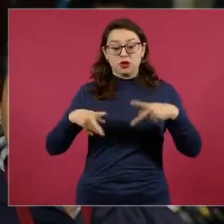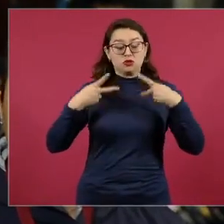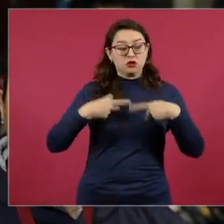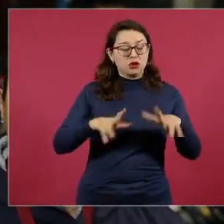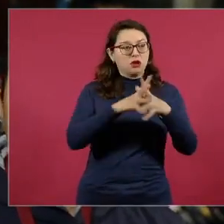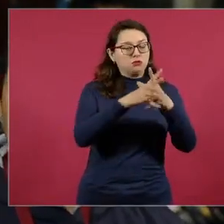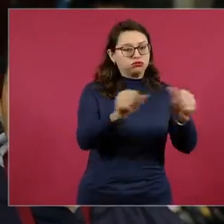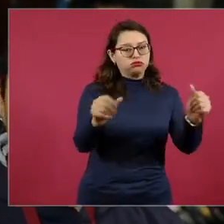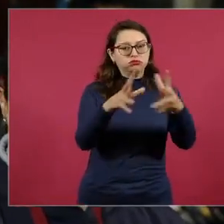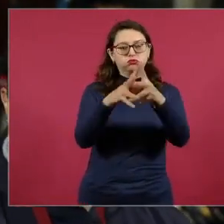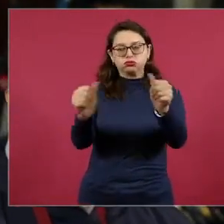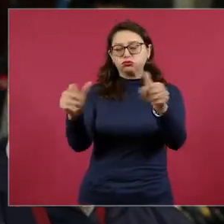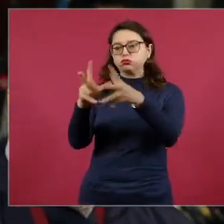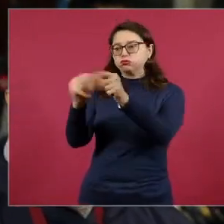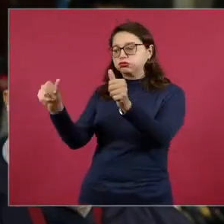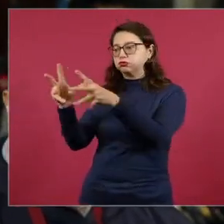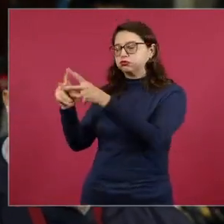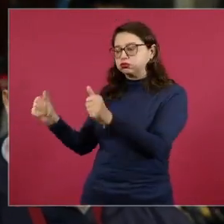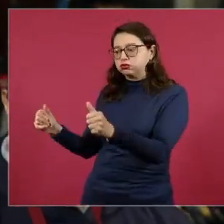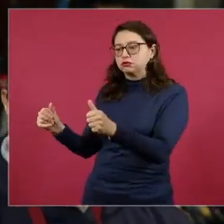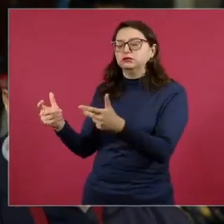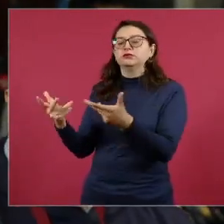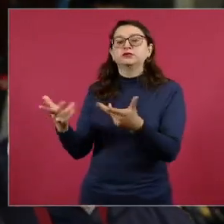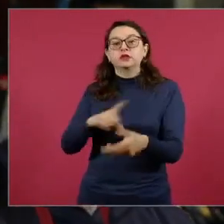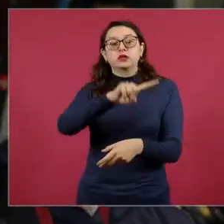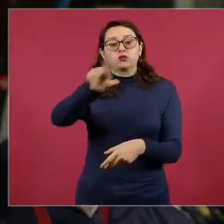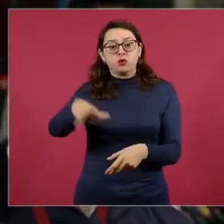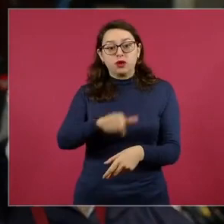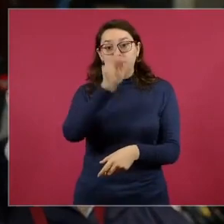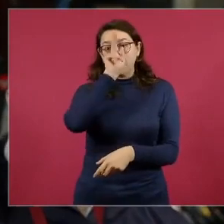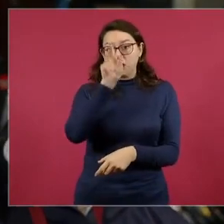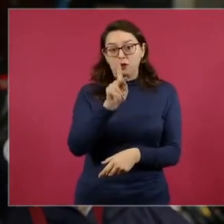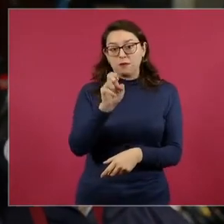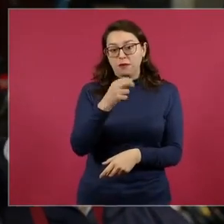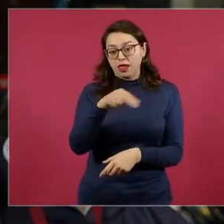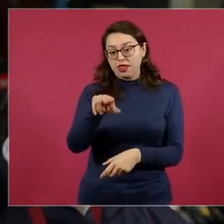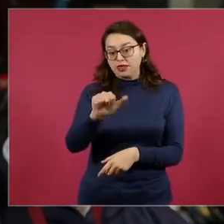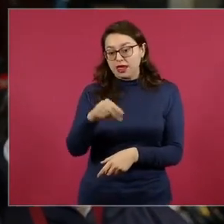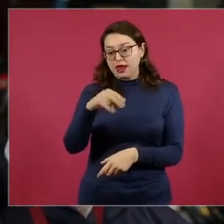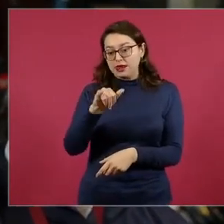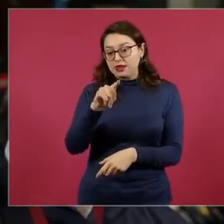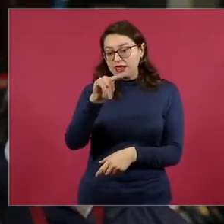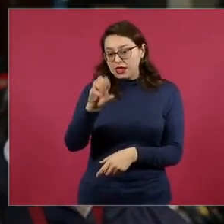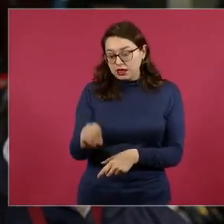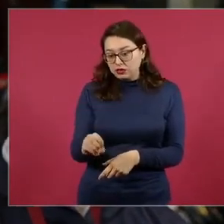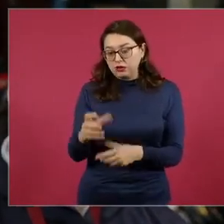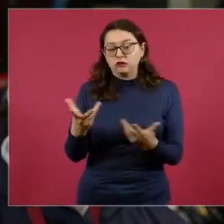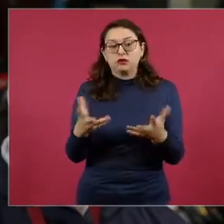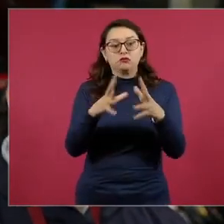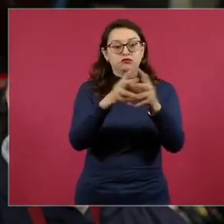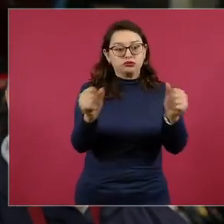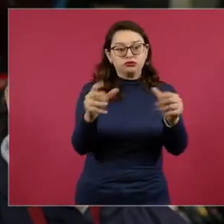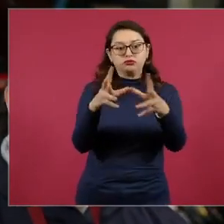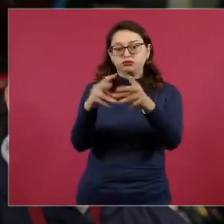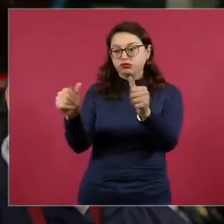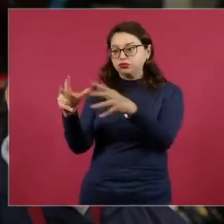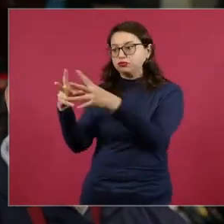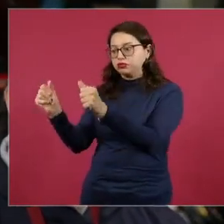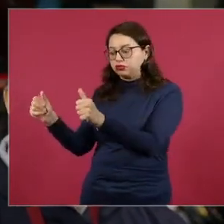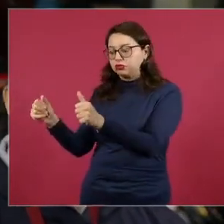definición específica de personas aparecidas, desaparecidas, no